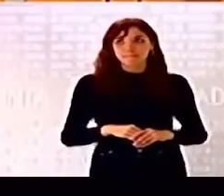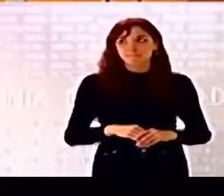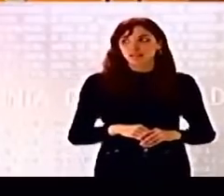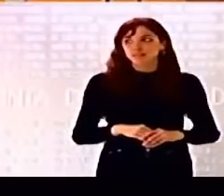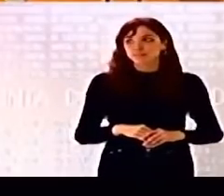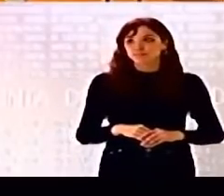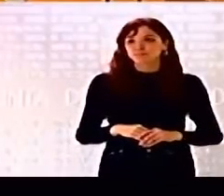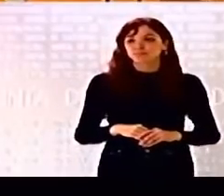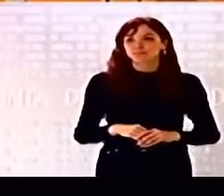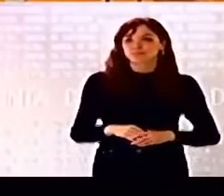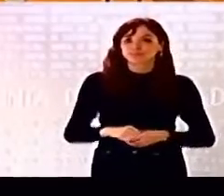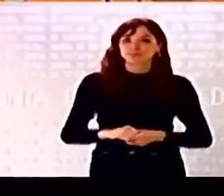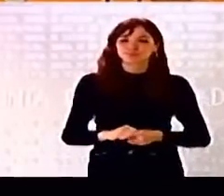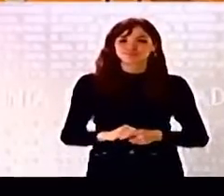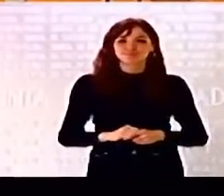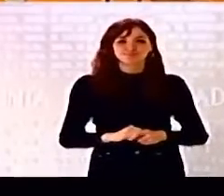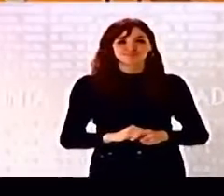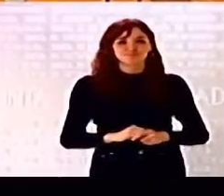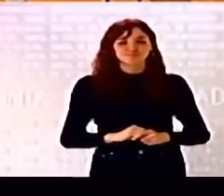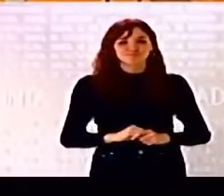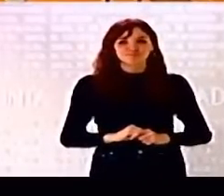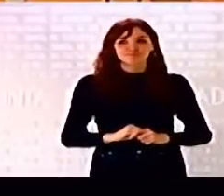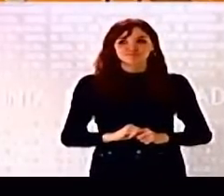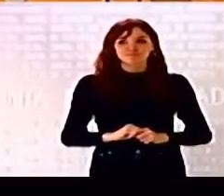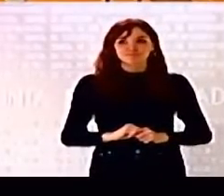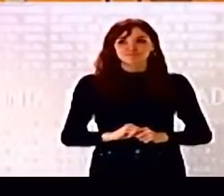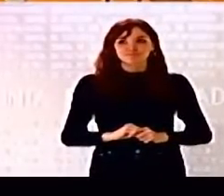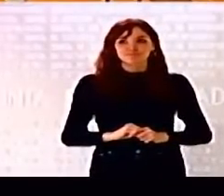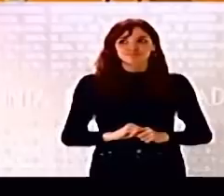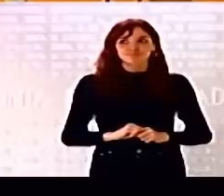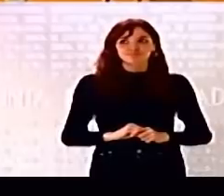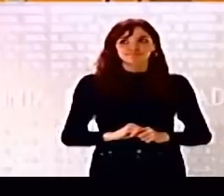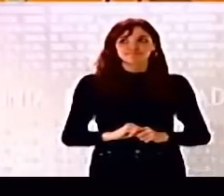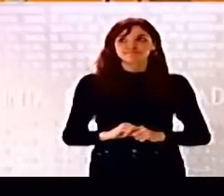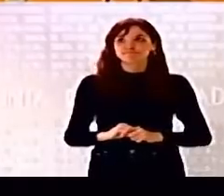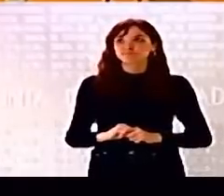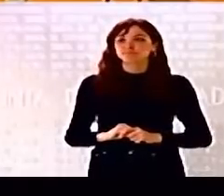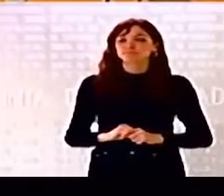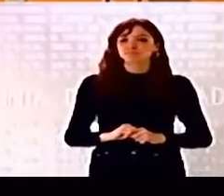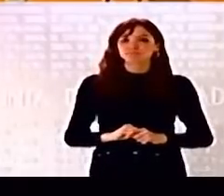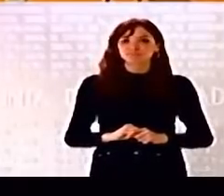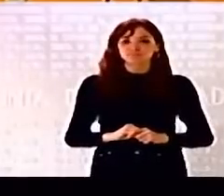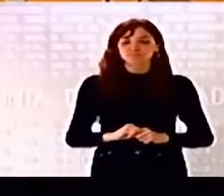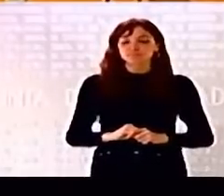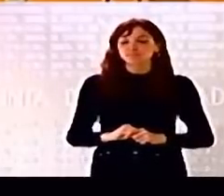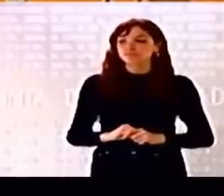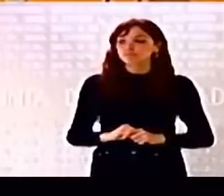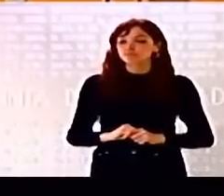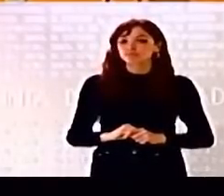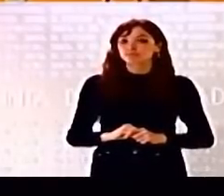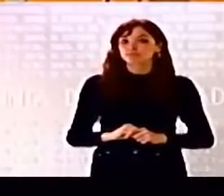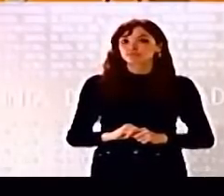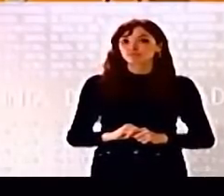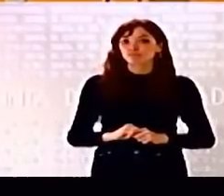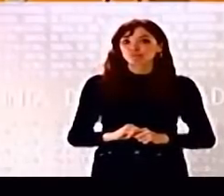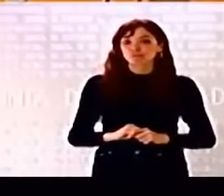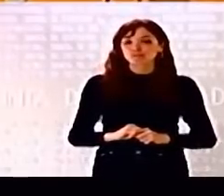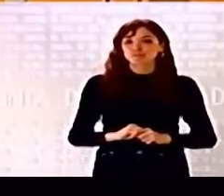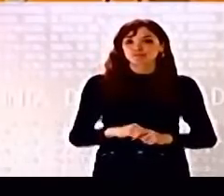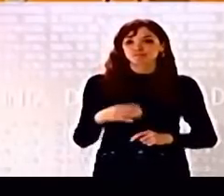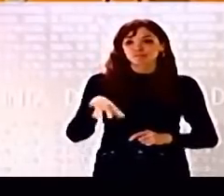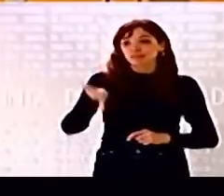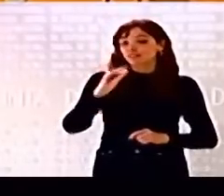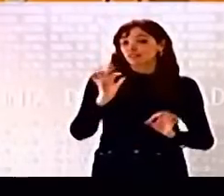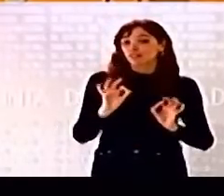Hay un protocolo específico. No se entiende, ¿no? Álvaro, Álvaro, No estoy entendiendo